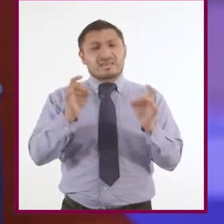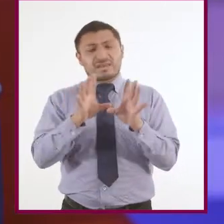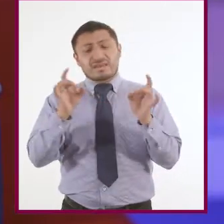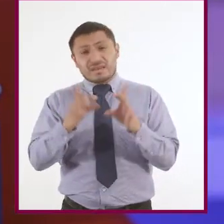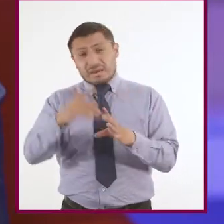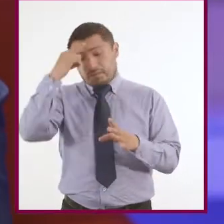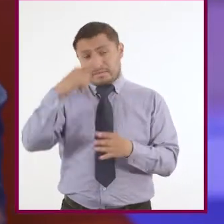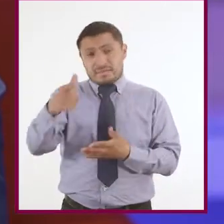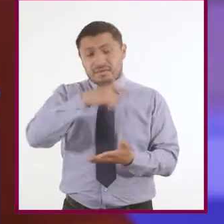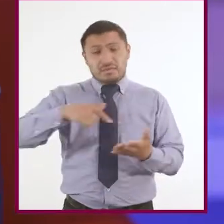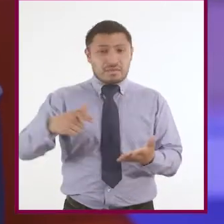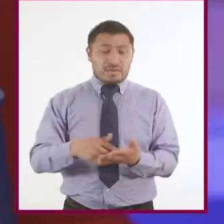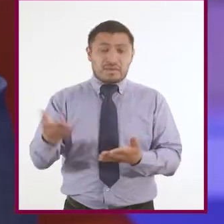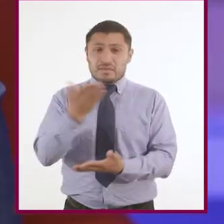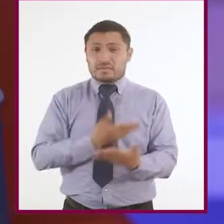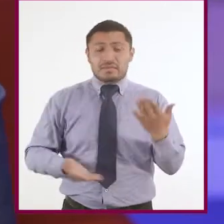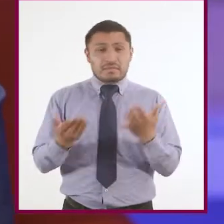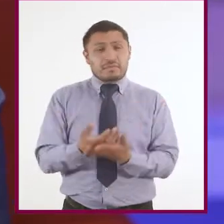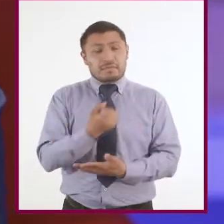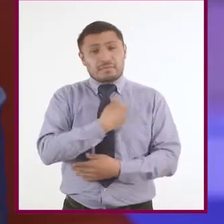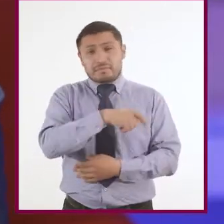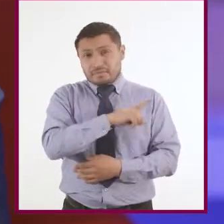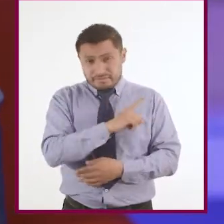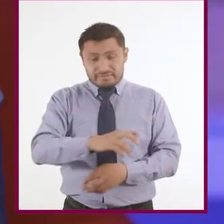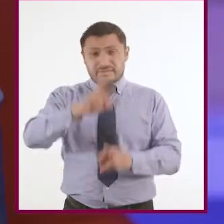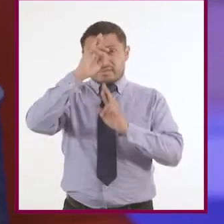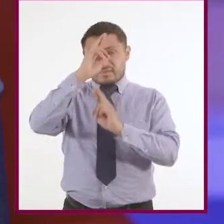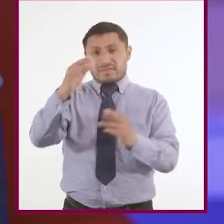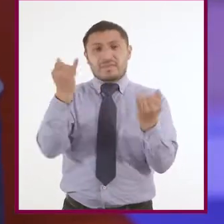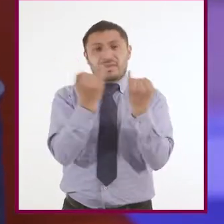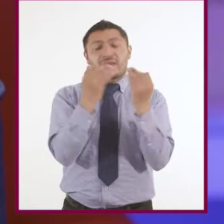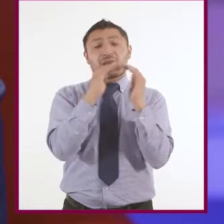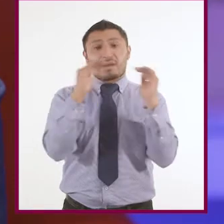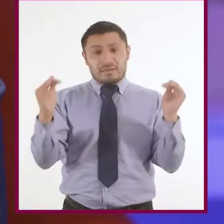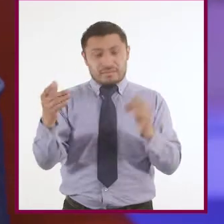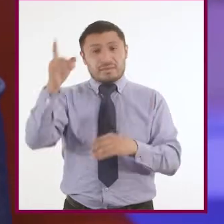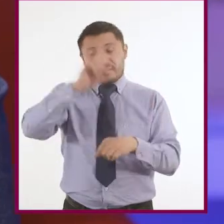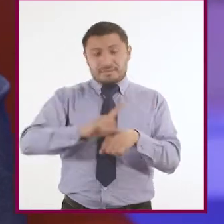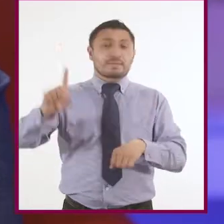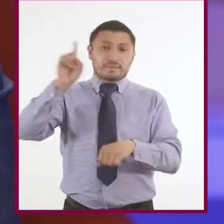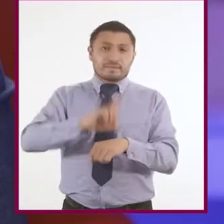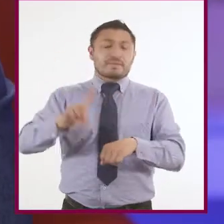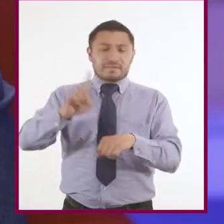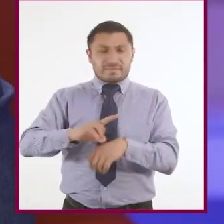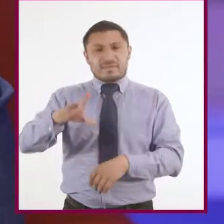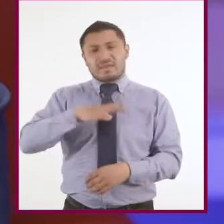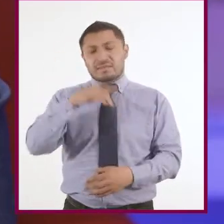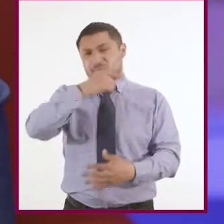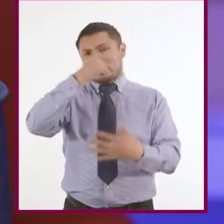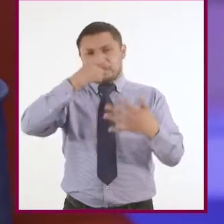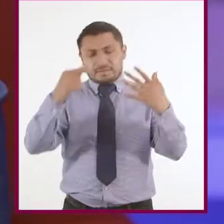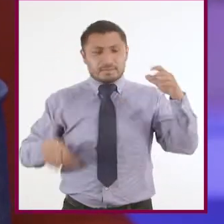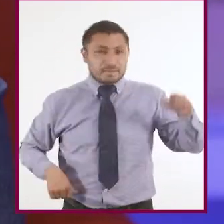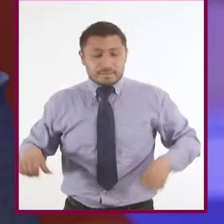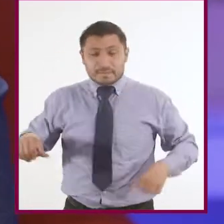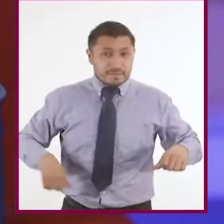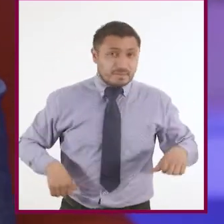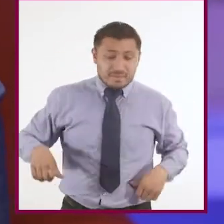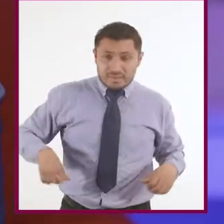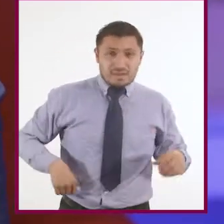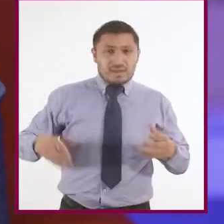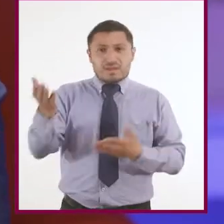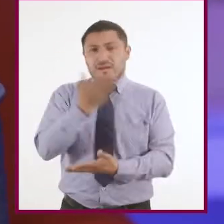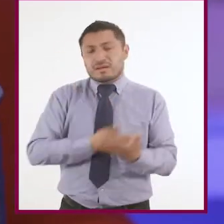construir espacios de convivencia sanos, de respeto y de igualdad. Nuestro día a día se compone de una serie de actividades que nos llevan a